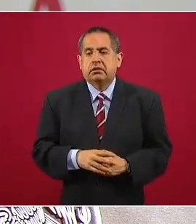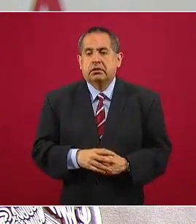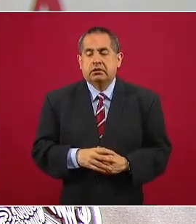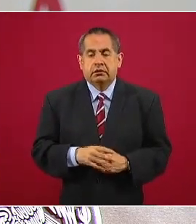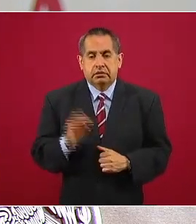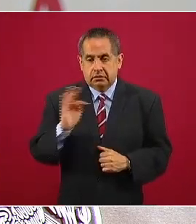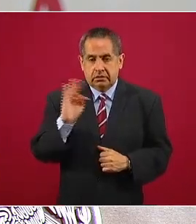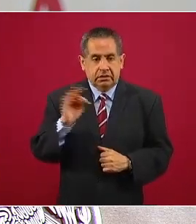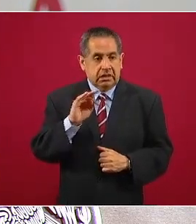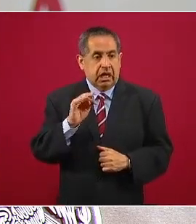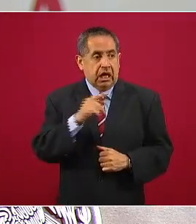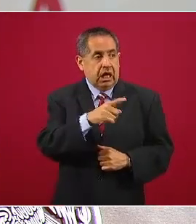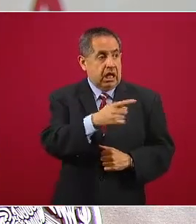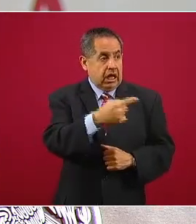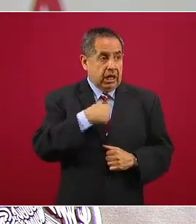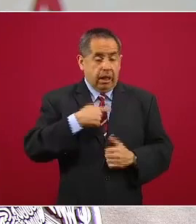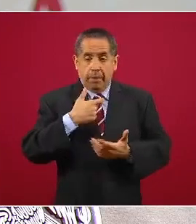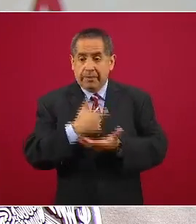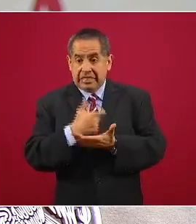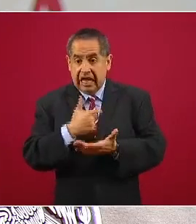hay amenazas.